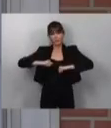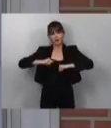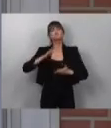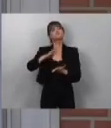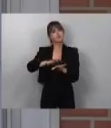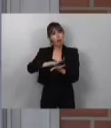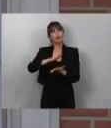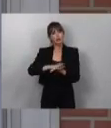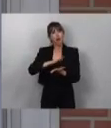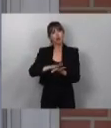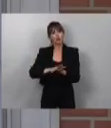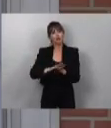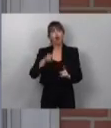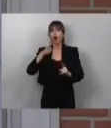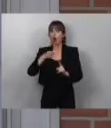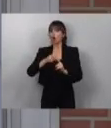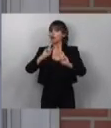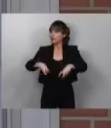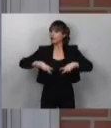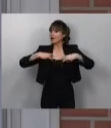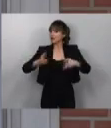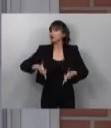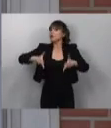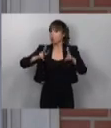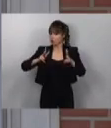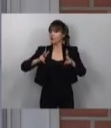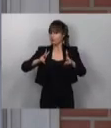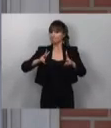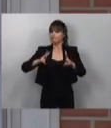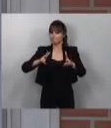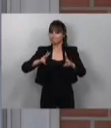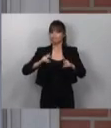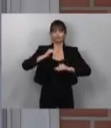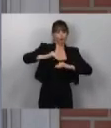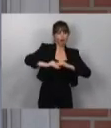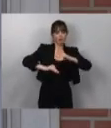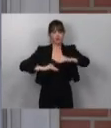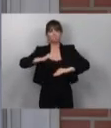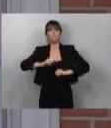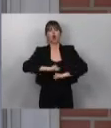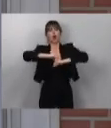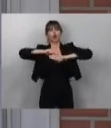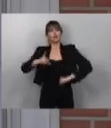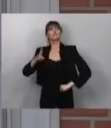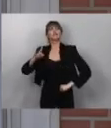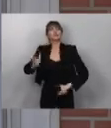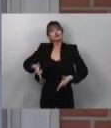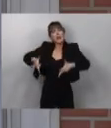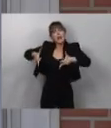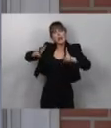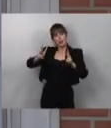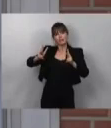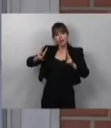gobierno quienes les apoyan eh el grado de satisfacción que tenga para luego poder aprobar unos